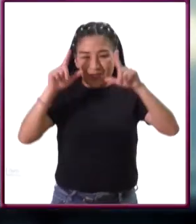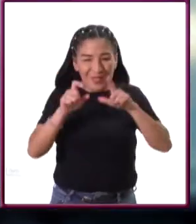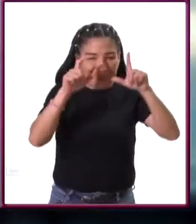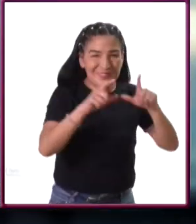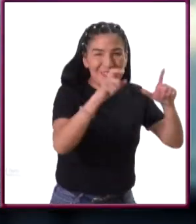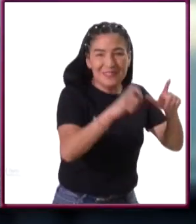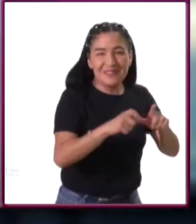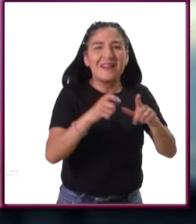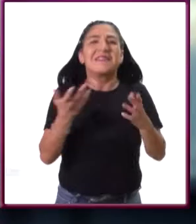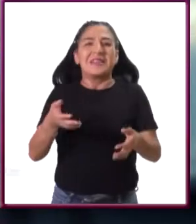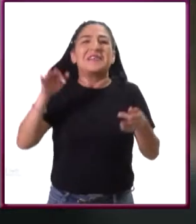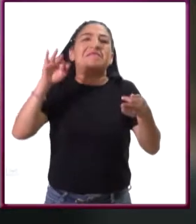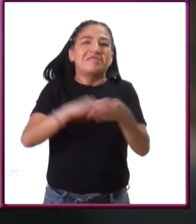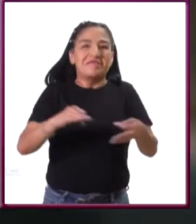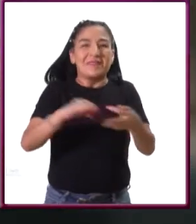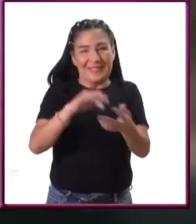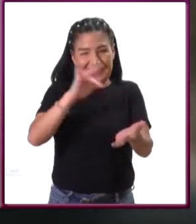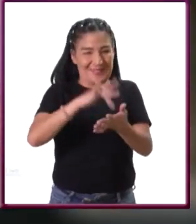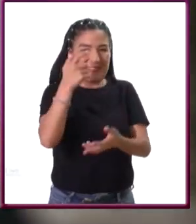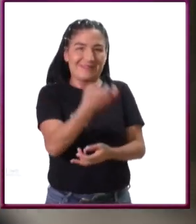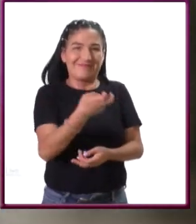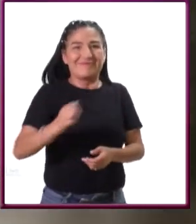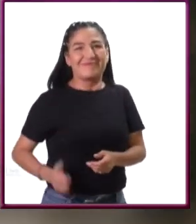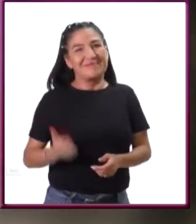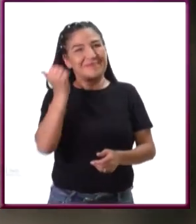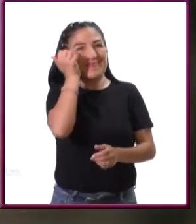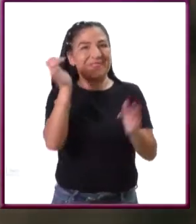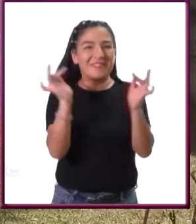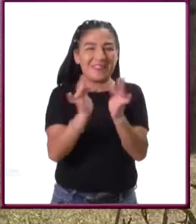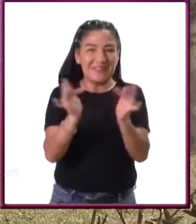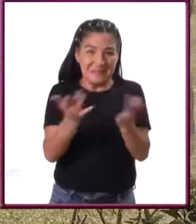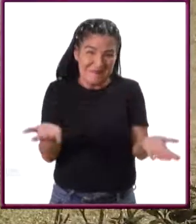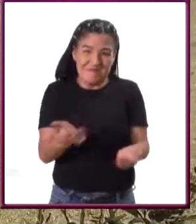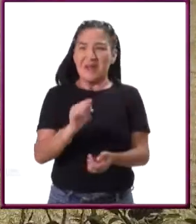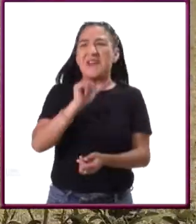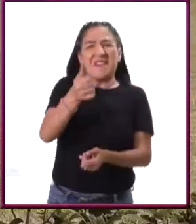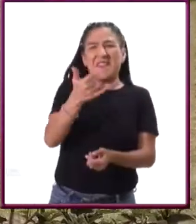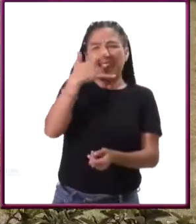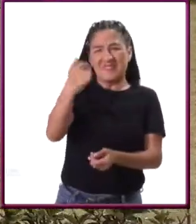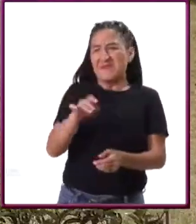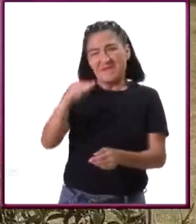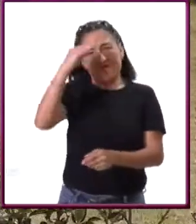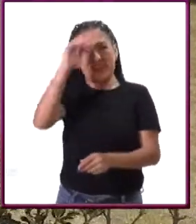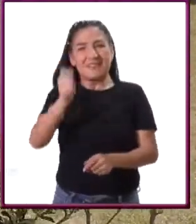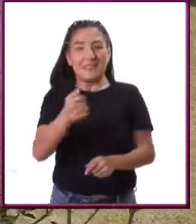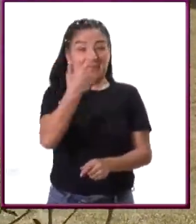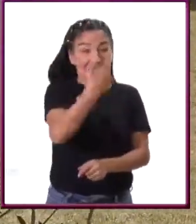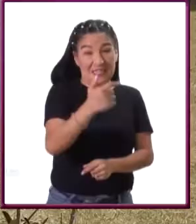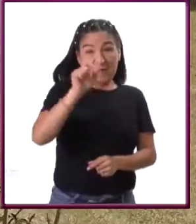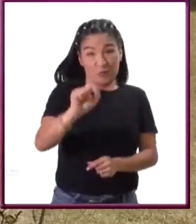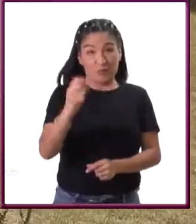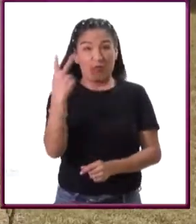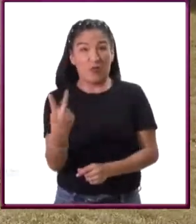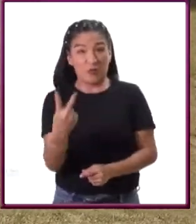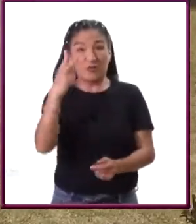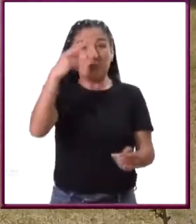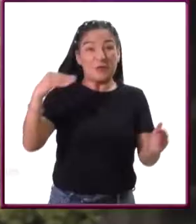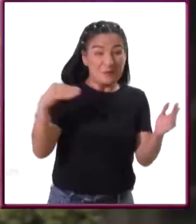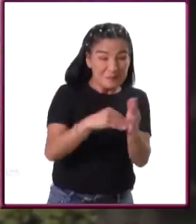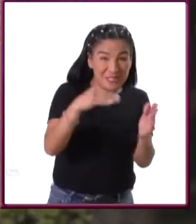parte gracias a los teléfonos celulares. Claro. Nada raro, ¿eh? Pues hay 7.2 miles de millones en